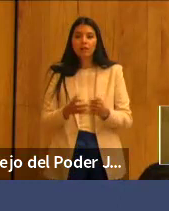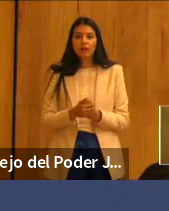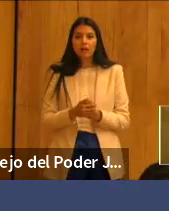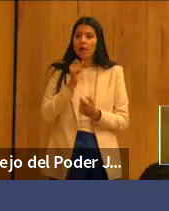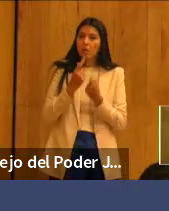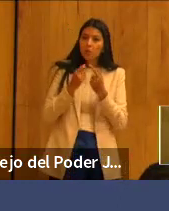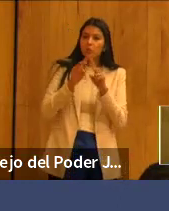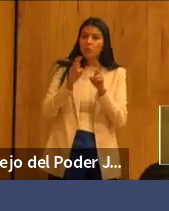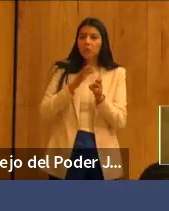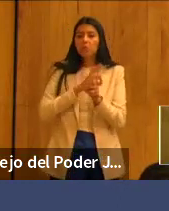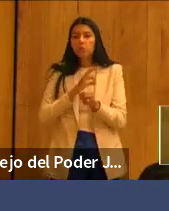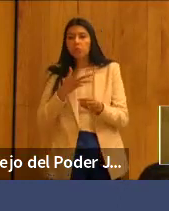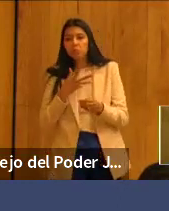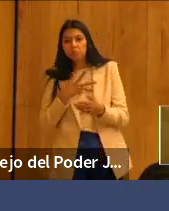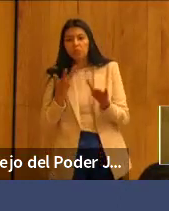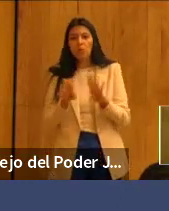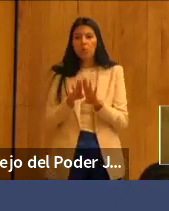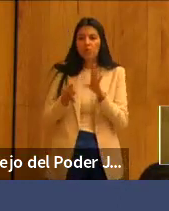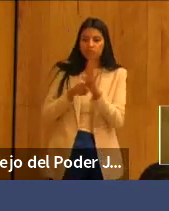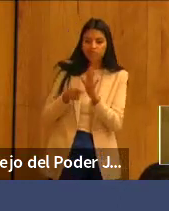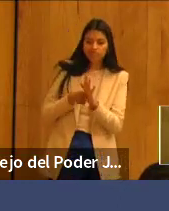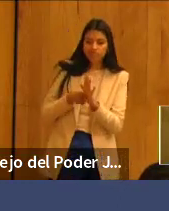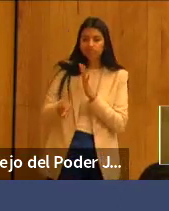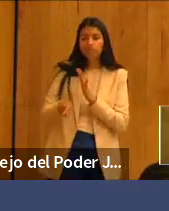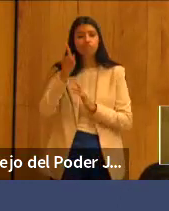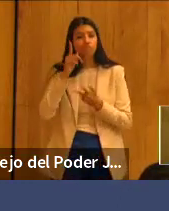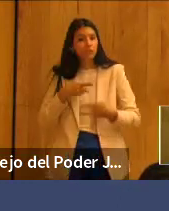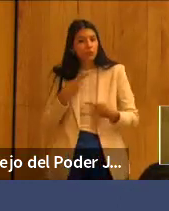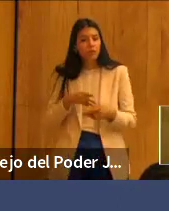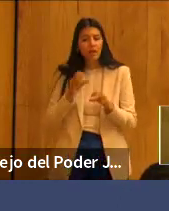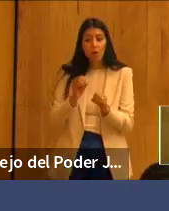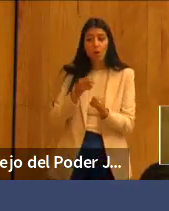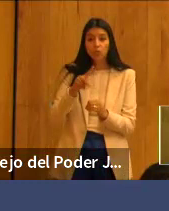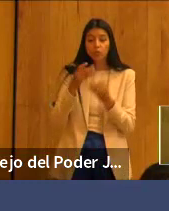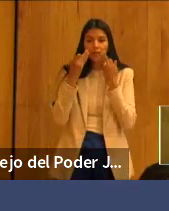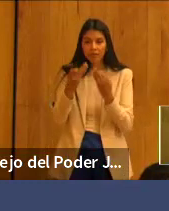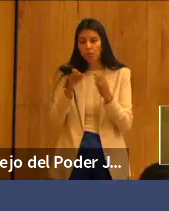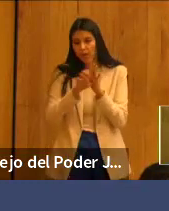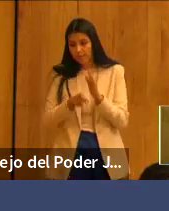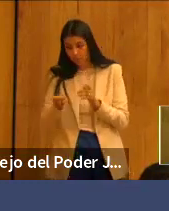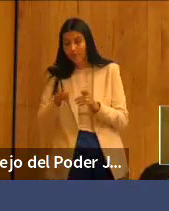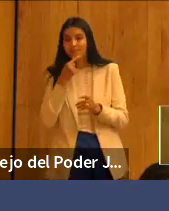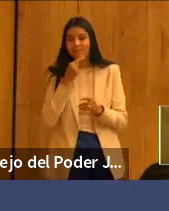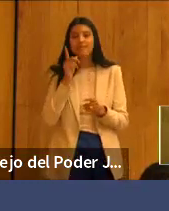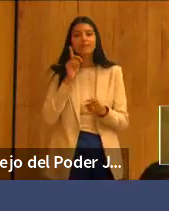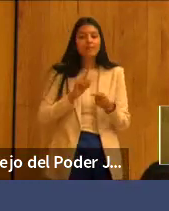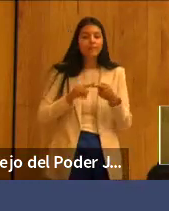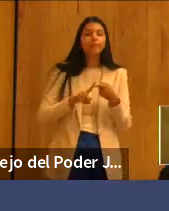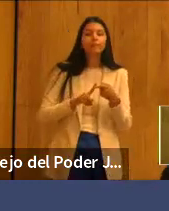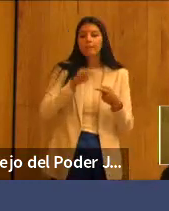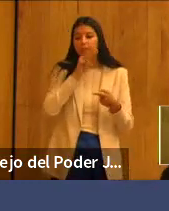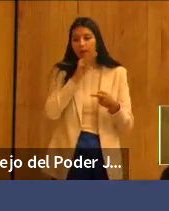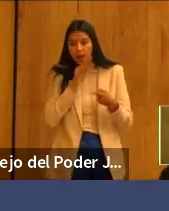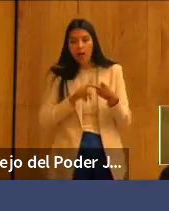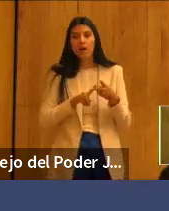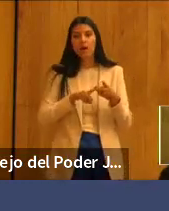pudieran afectar la información tanto de la víctima como de los testigos, que en ese caso fueron su mamá, su abuelo y